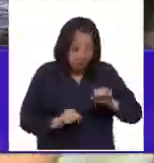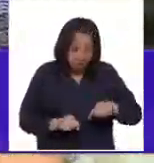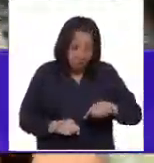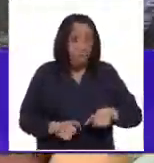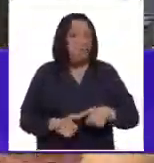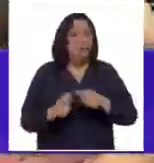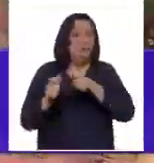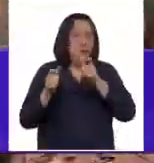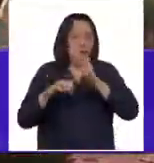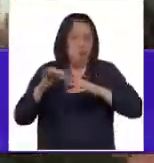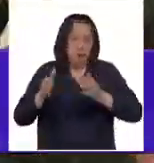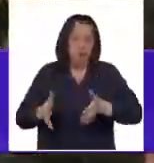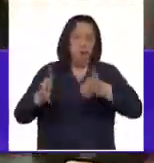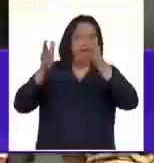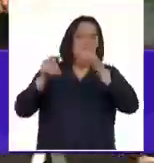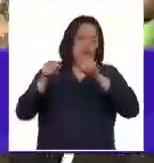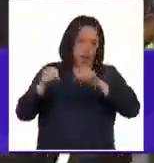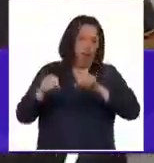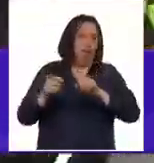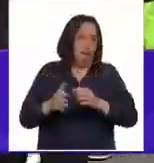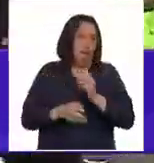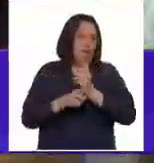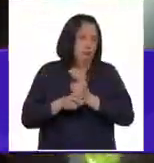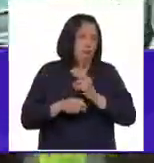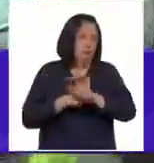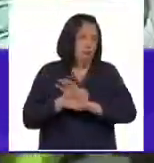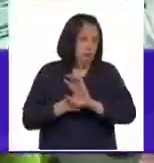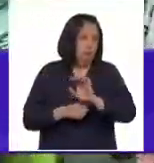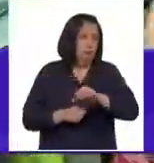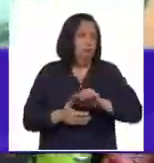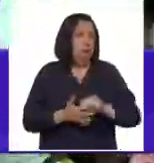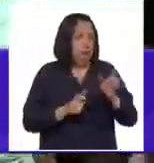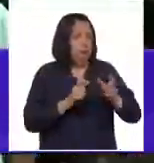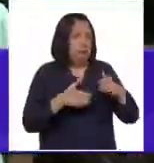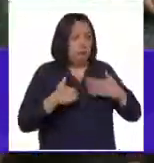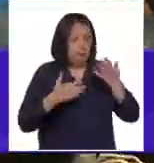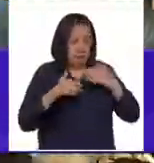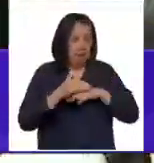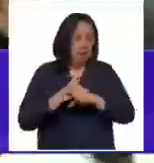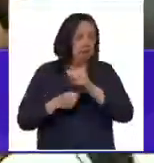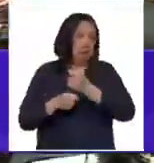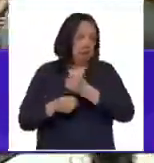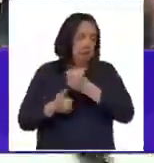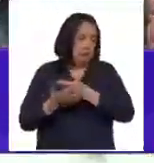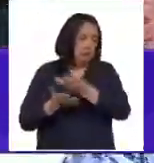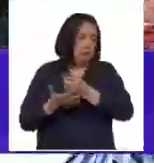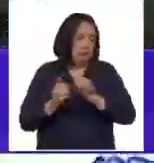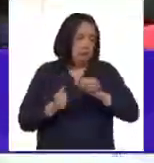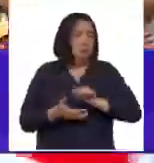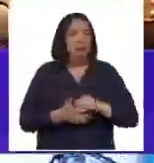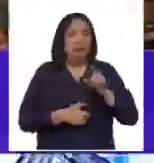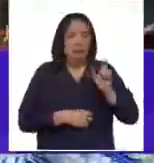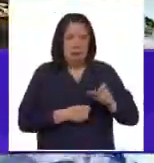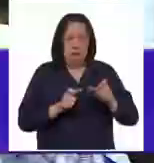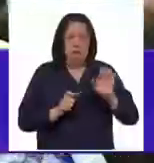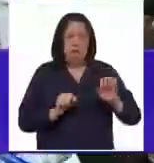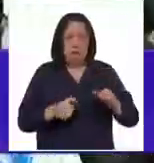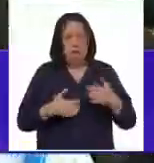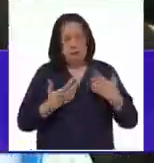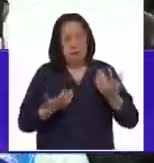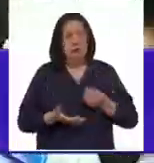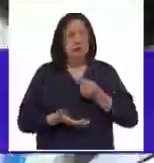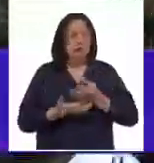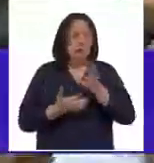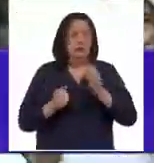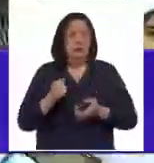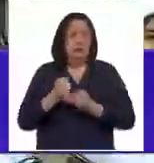en cuanto a las galerías, correcto. Así que las personas pueden venir a comprar. Sí, afortunadamente sí. Entonces las personas pueden venir a comprar al menos